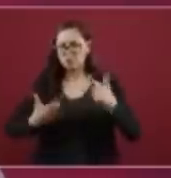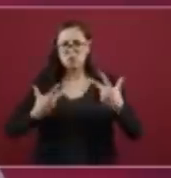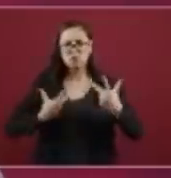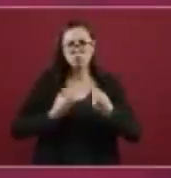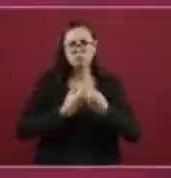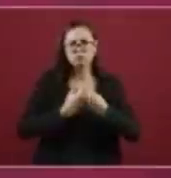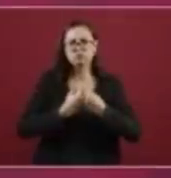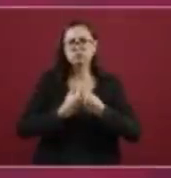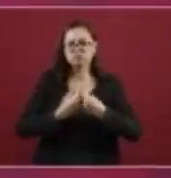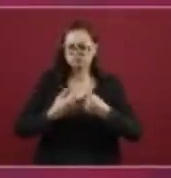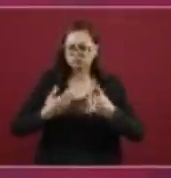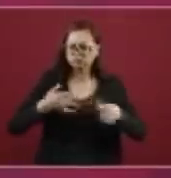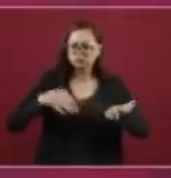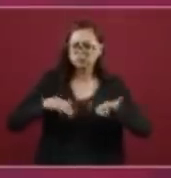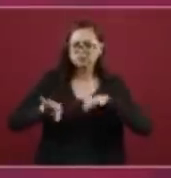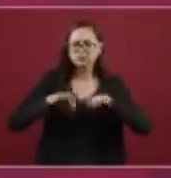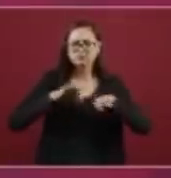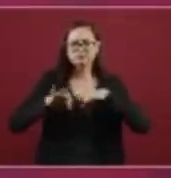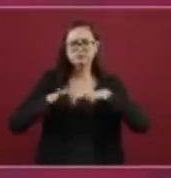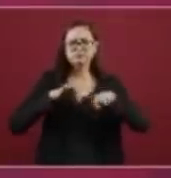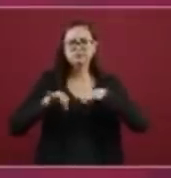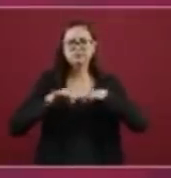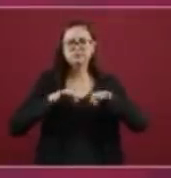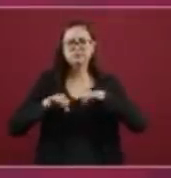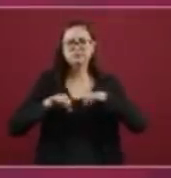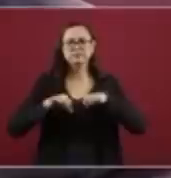que se mantenga